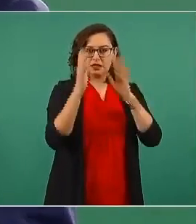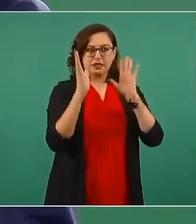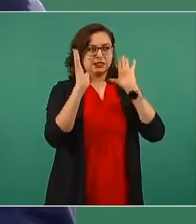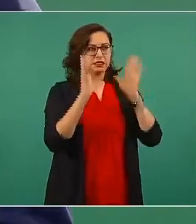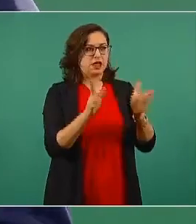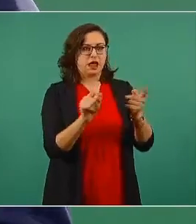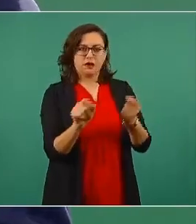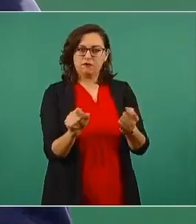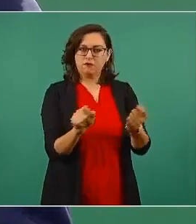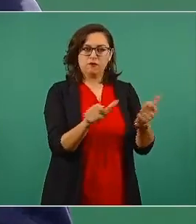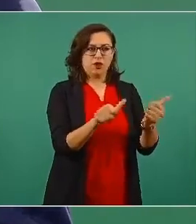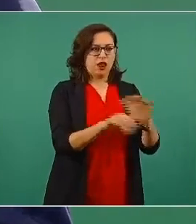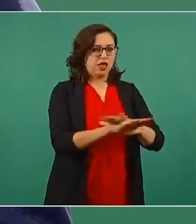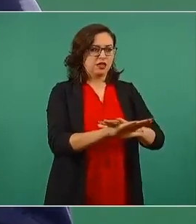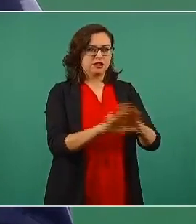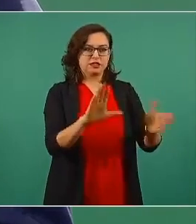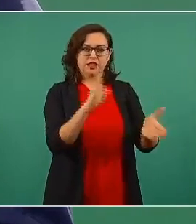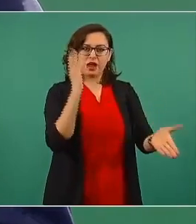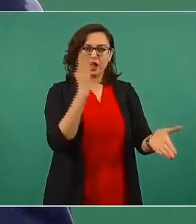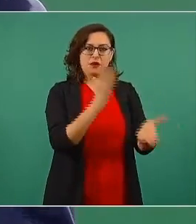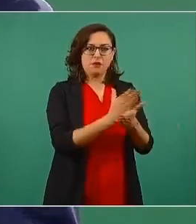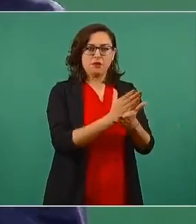Triunfan los liberales,